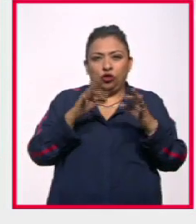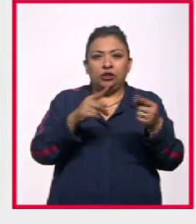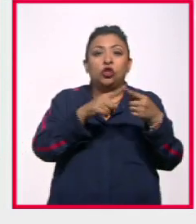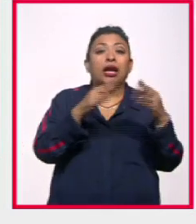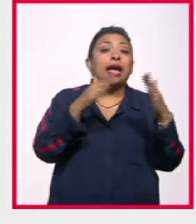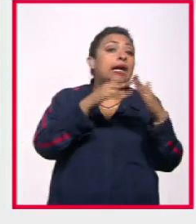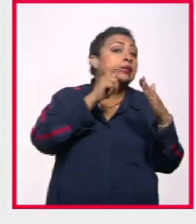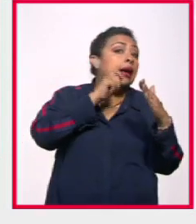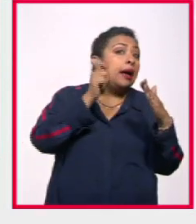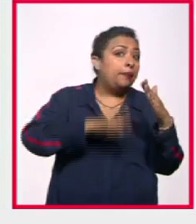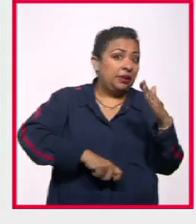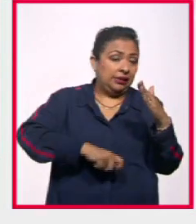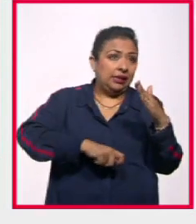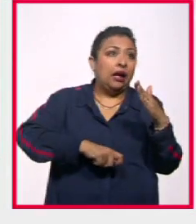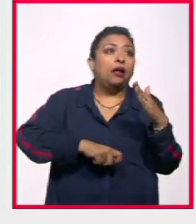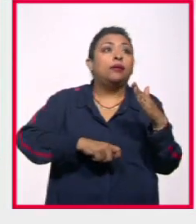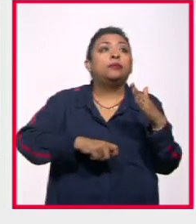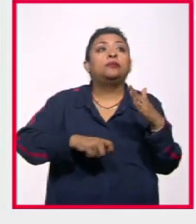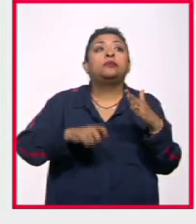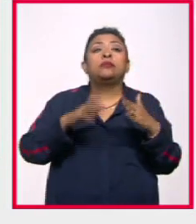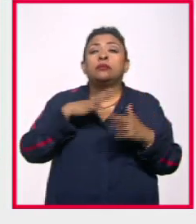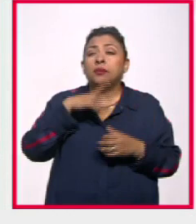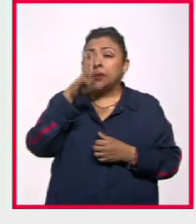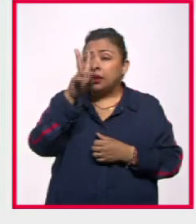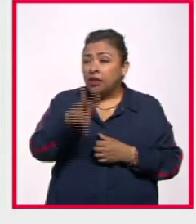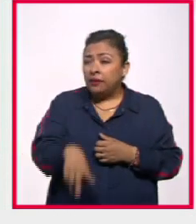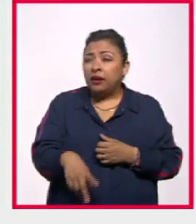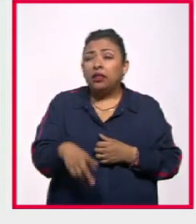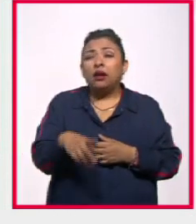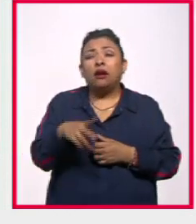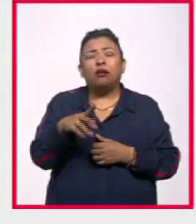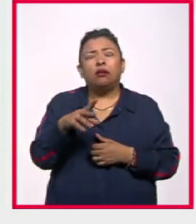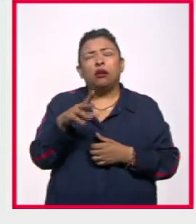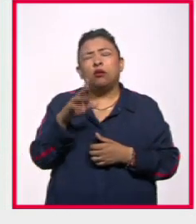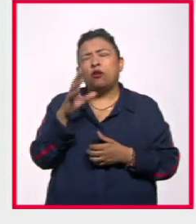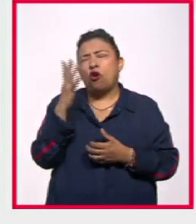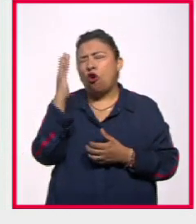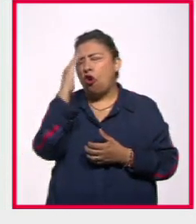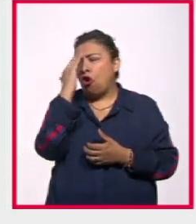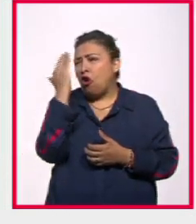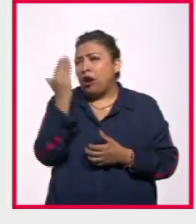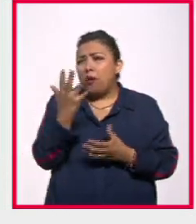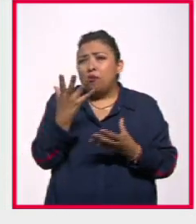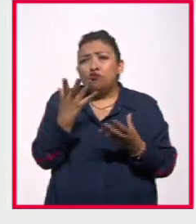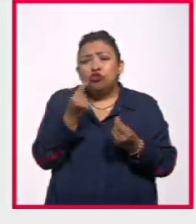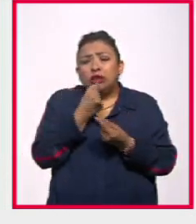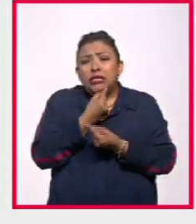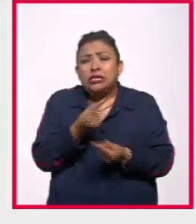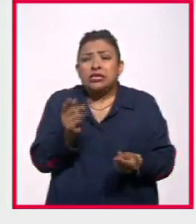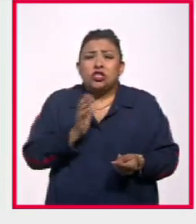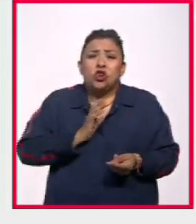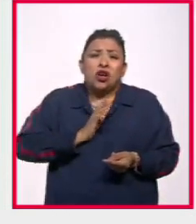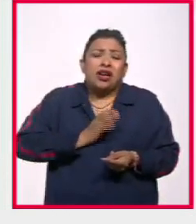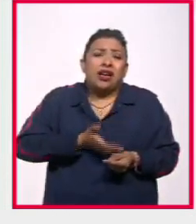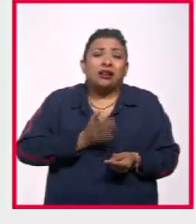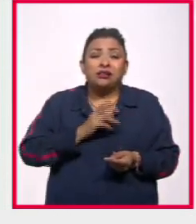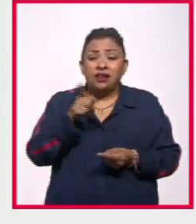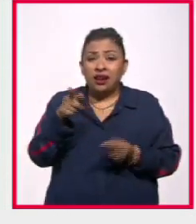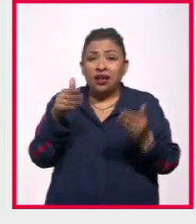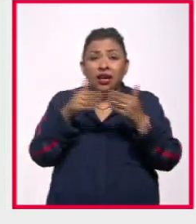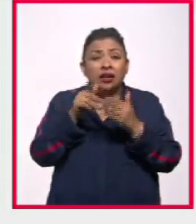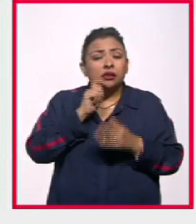la Amistad. Estamos ante verdaderamente un terremoto en el cáncer infantil en México, y esta Casa de la Amistad son una